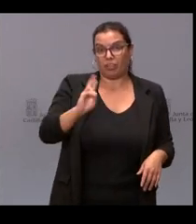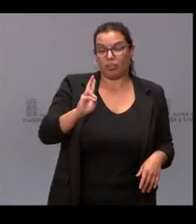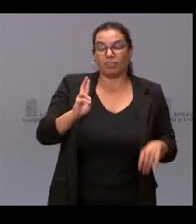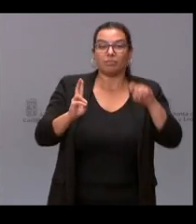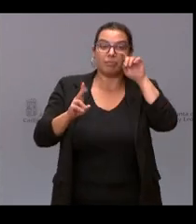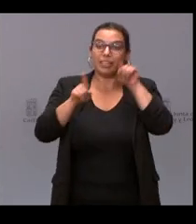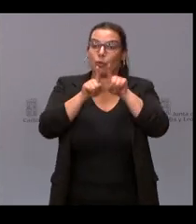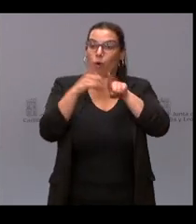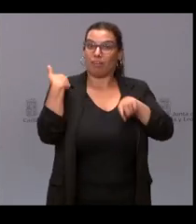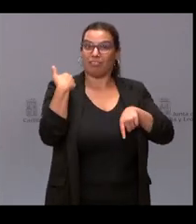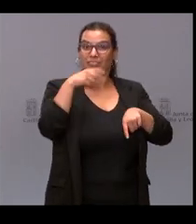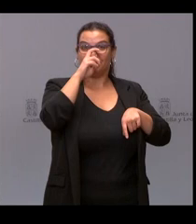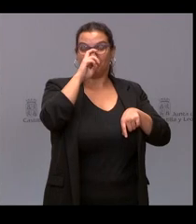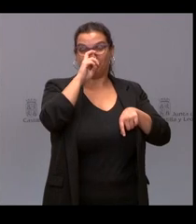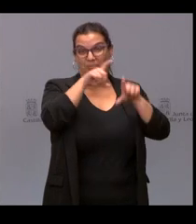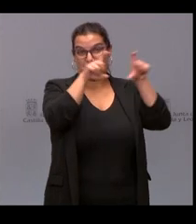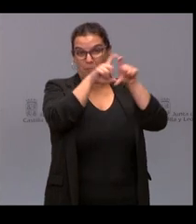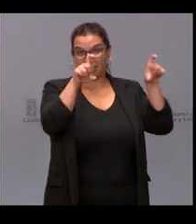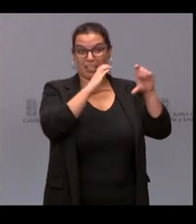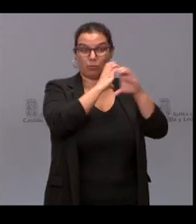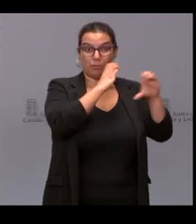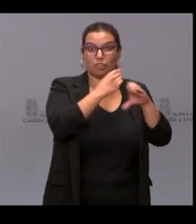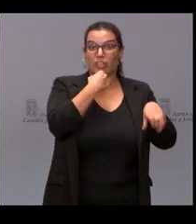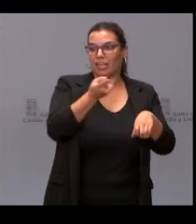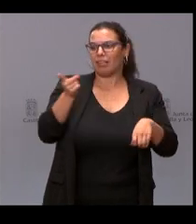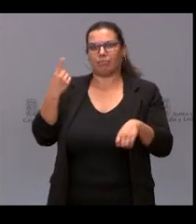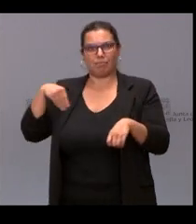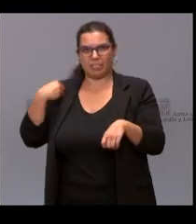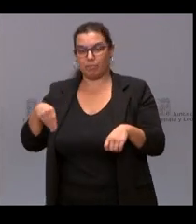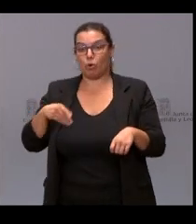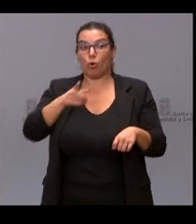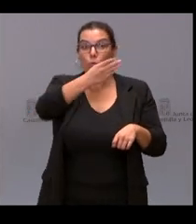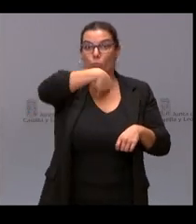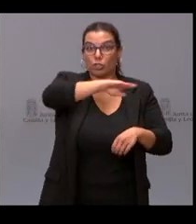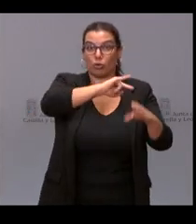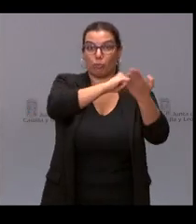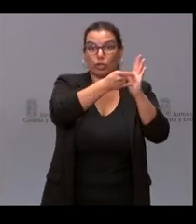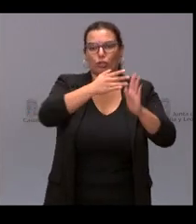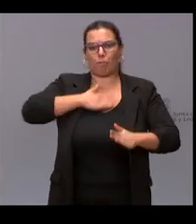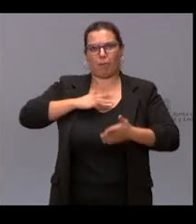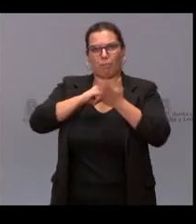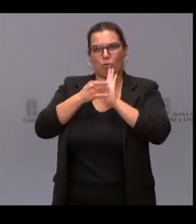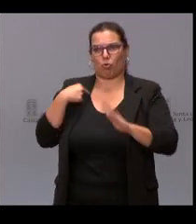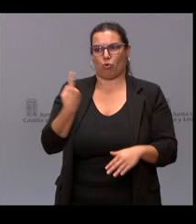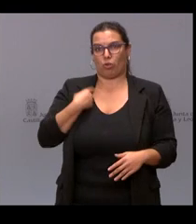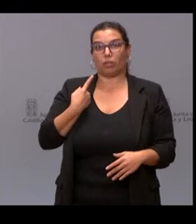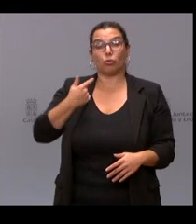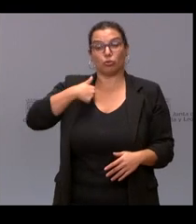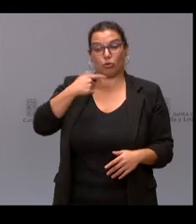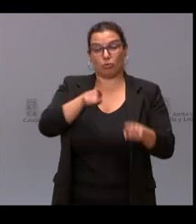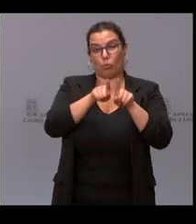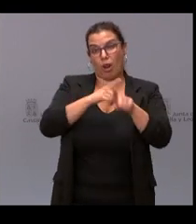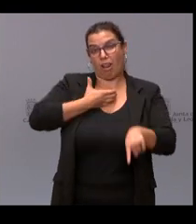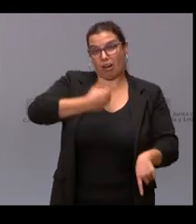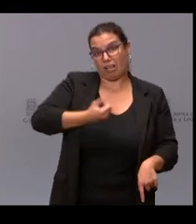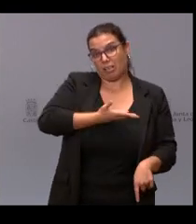Switch, vuestro proyecto es nuestro proyecto. El alcalde de Valladolid, el resto de responsables